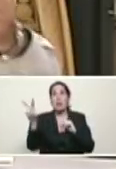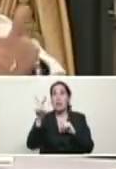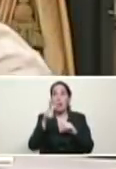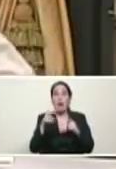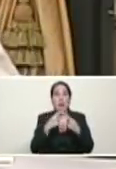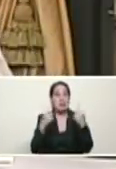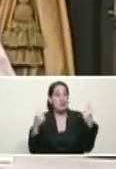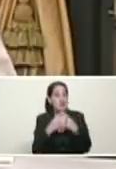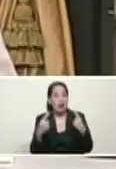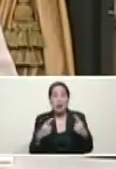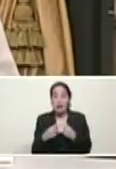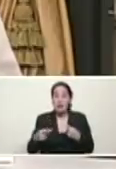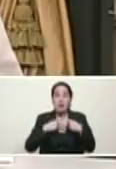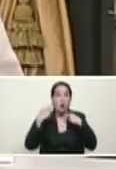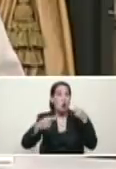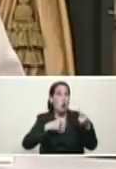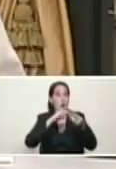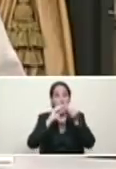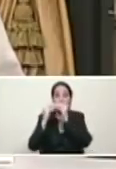y el multicolor.